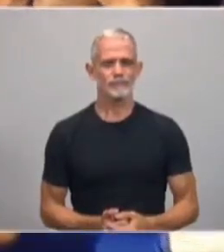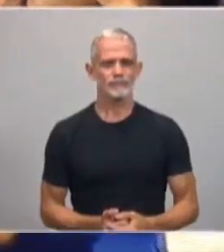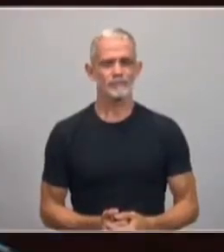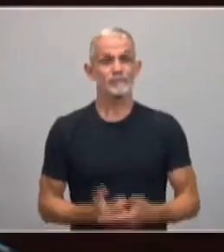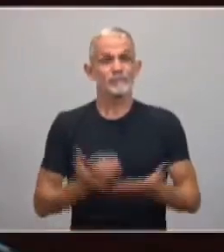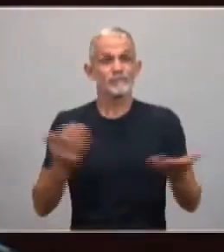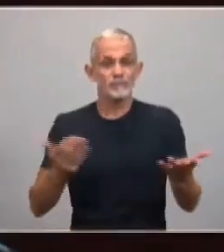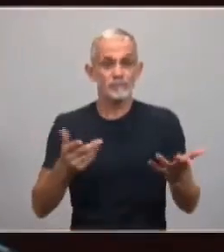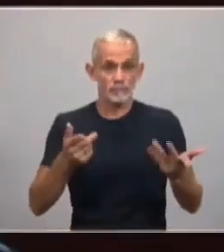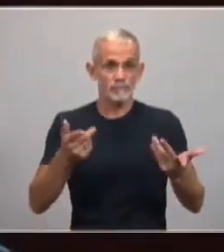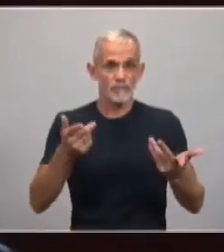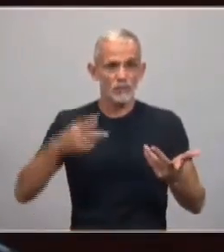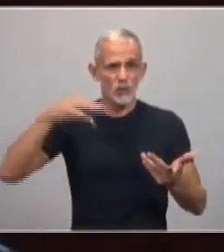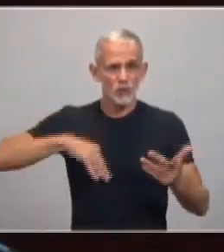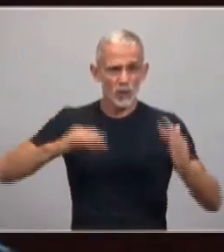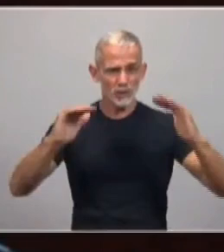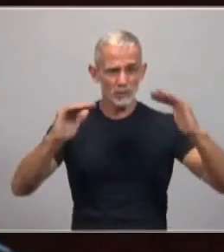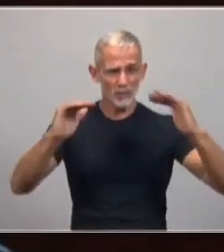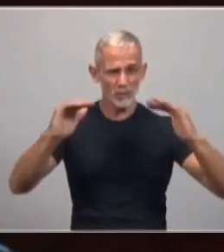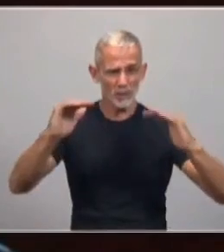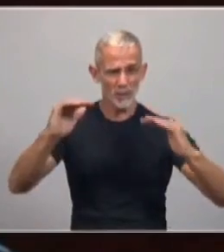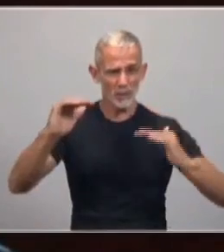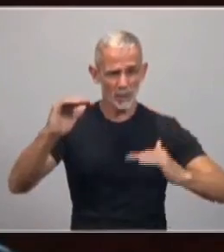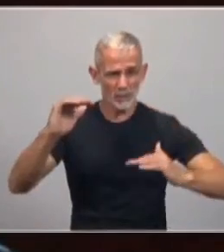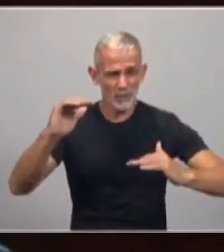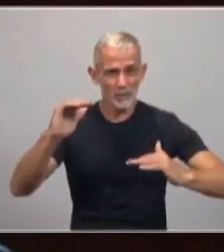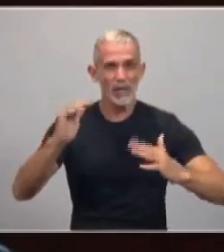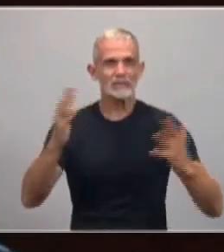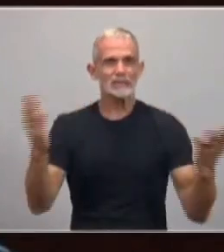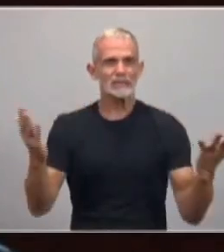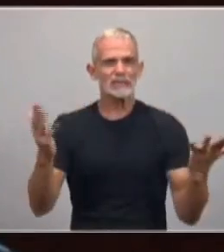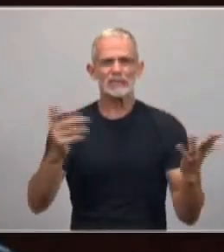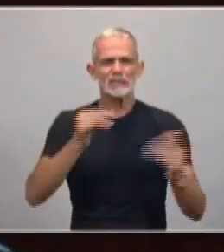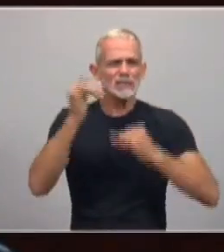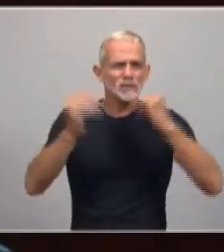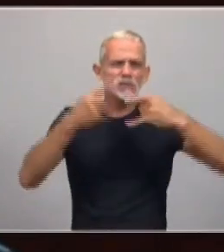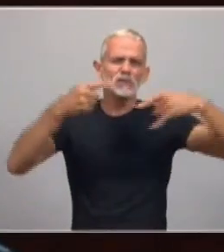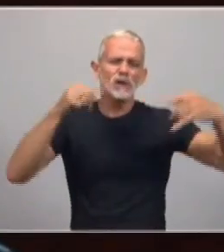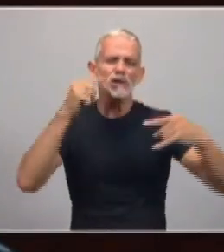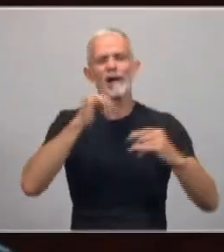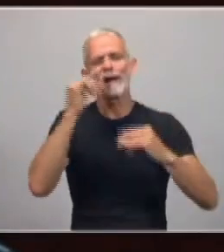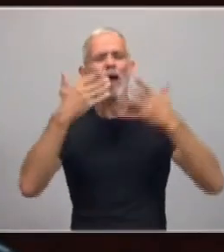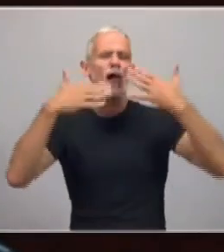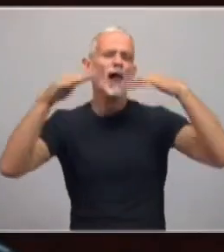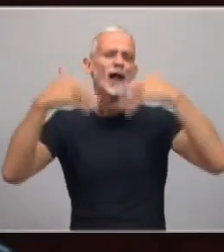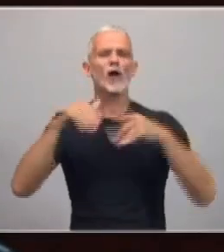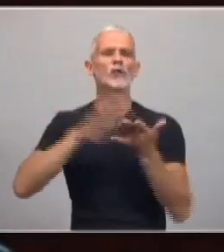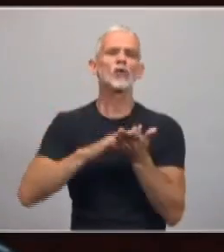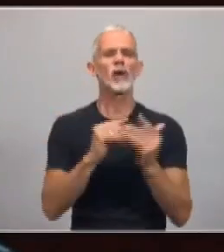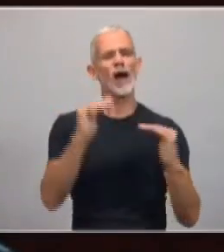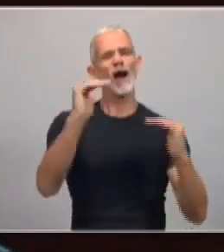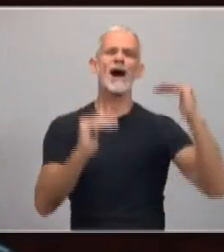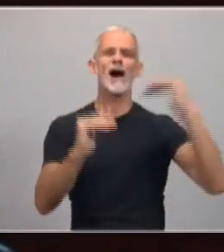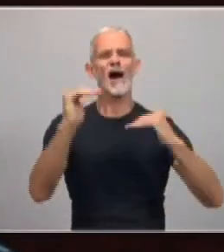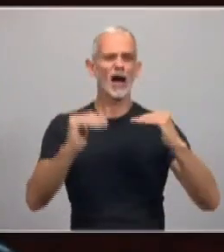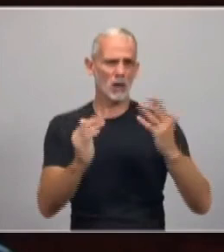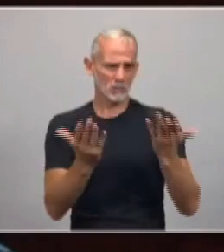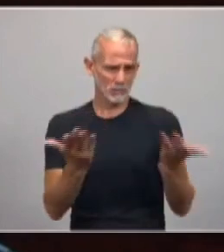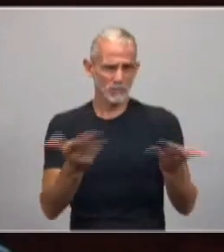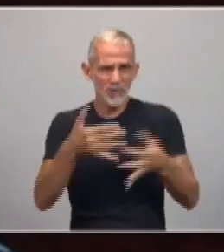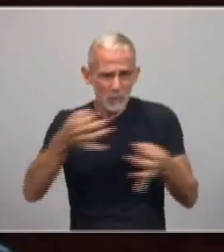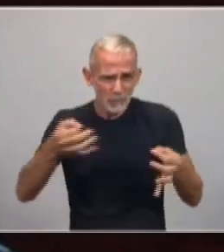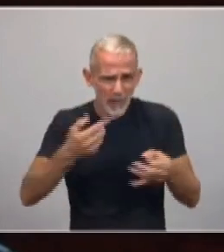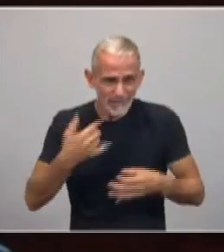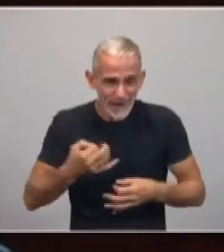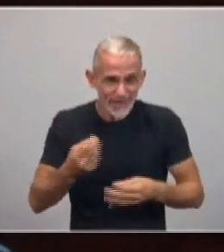Con esta caída de los ingresos, fuera de teorías trasnochadas sobre el equilibrio general, lo que ocurre en